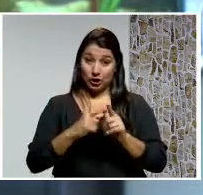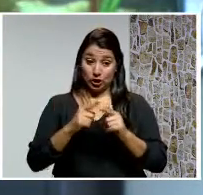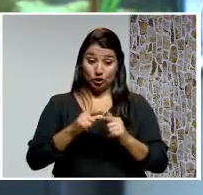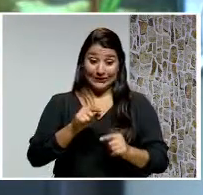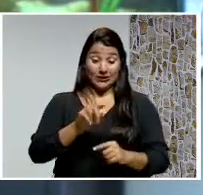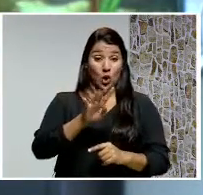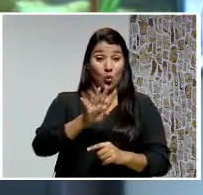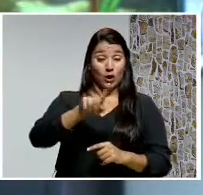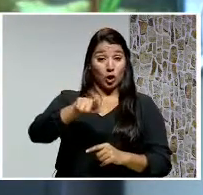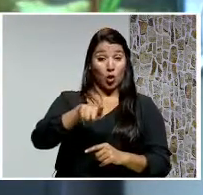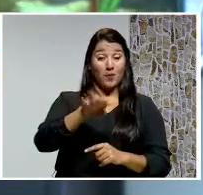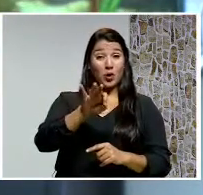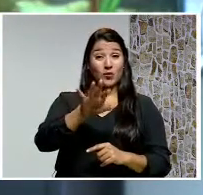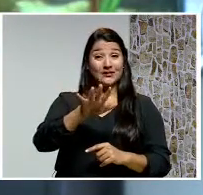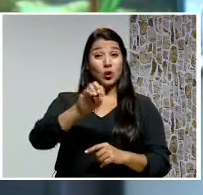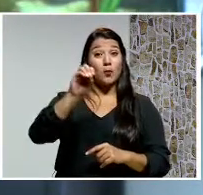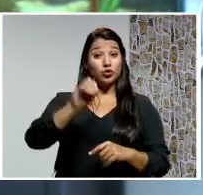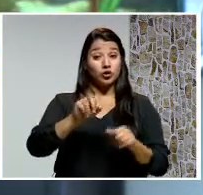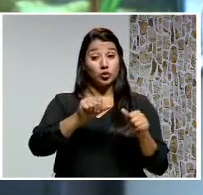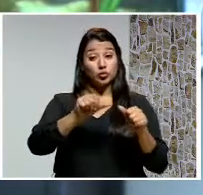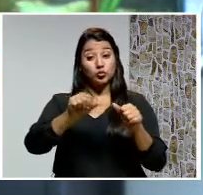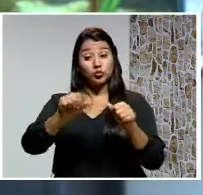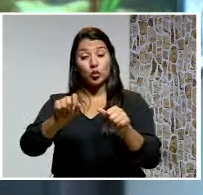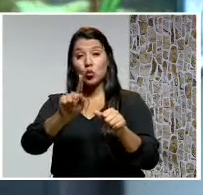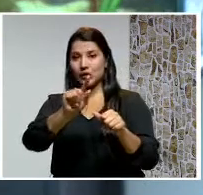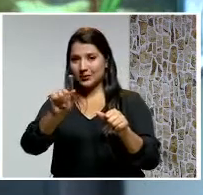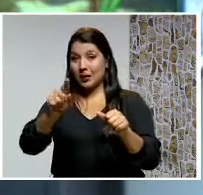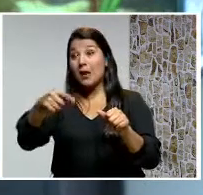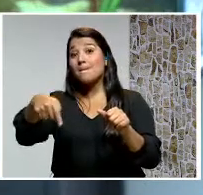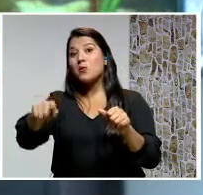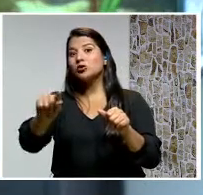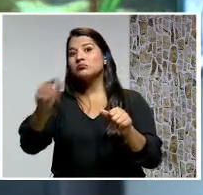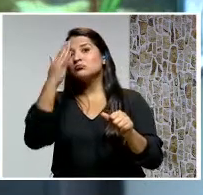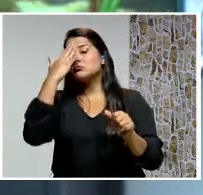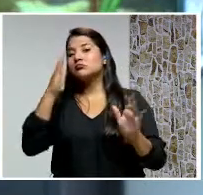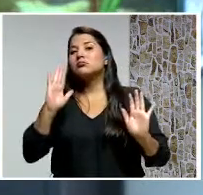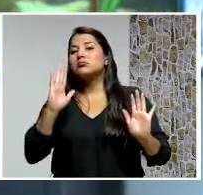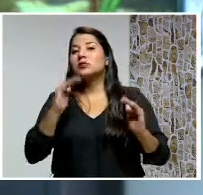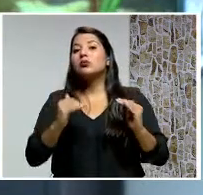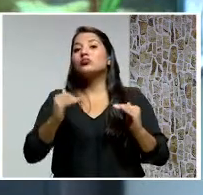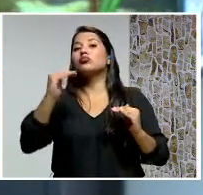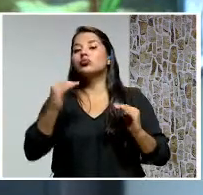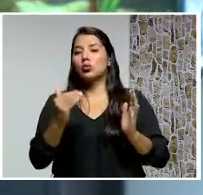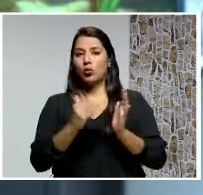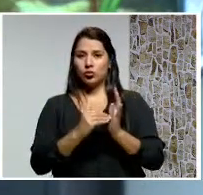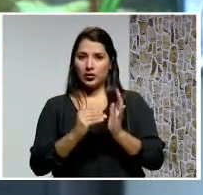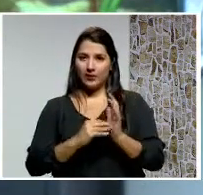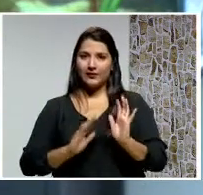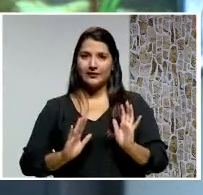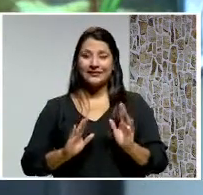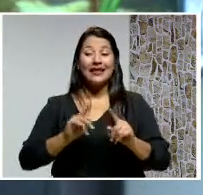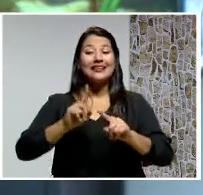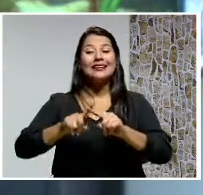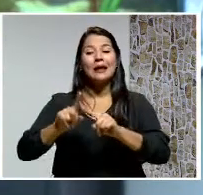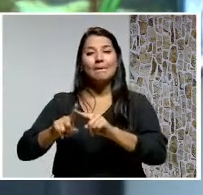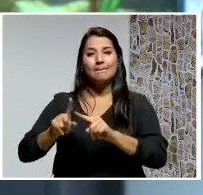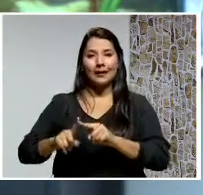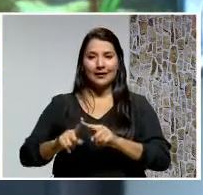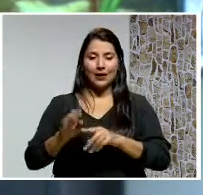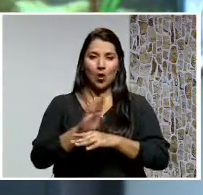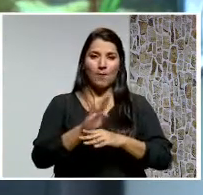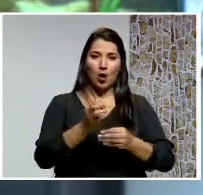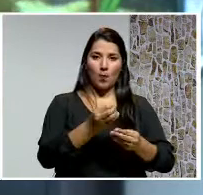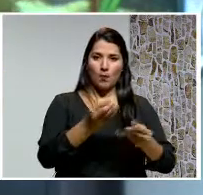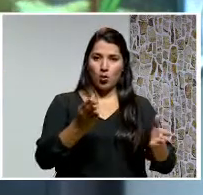semana. Esta reducción también responde principalmente a la caída en las tasas de captación de los bancos públicos, no así de los